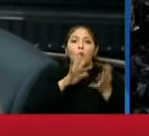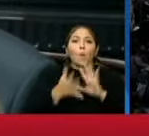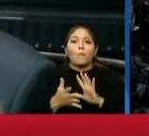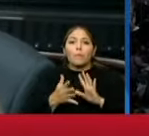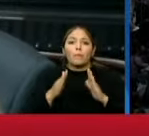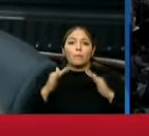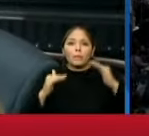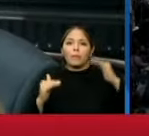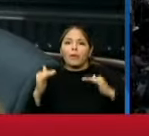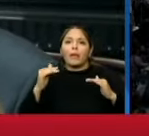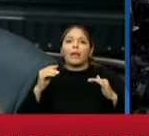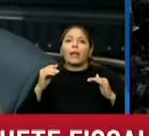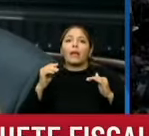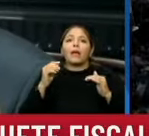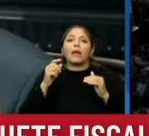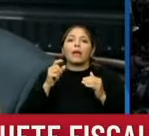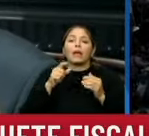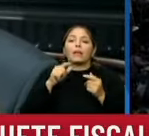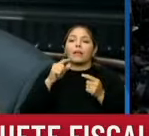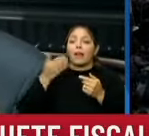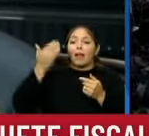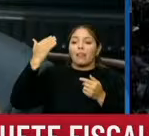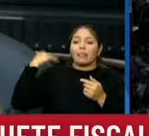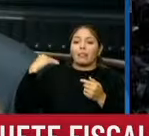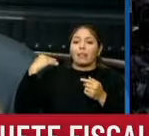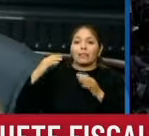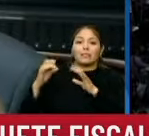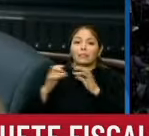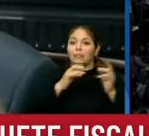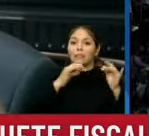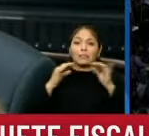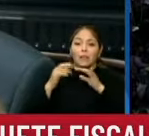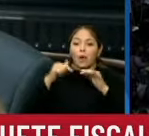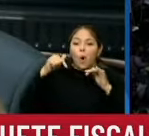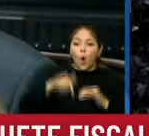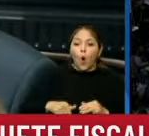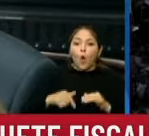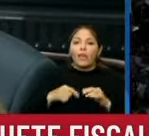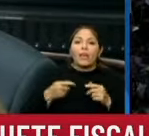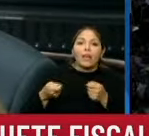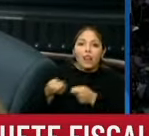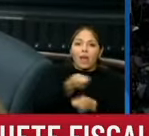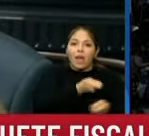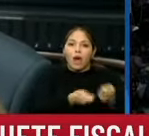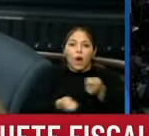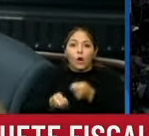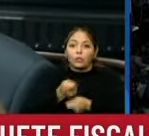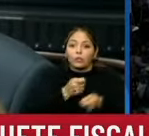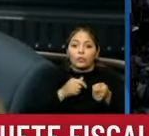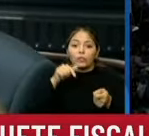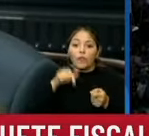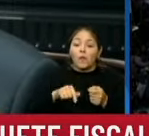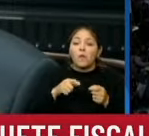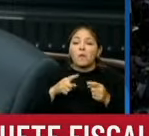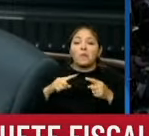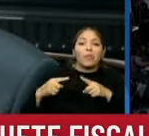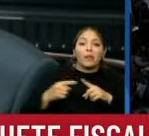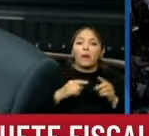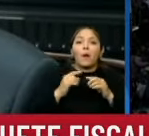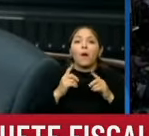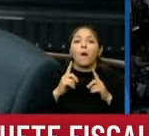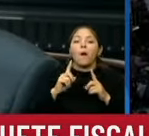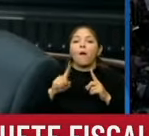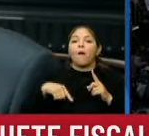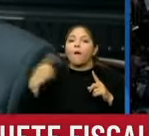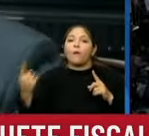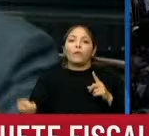Sí. Fue buenísimo. Sí, sí. Era como que iban apareciendo. Es la interna que tienen con la cámpora. Exactamente. El intendente Grey